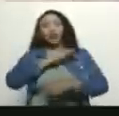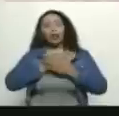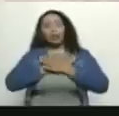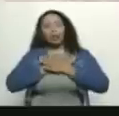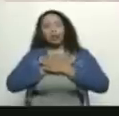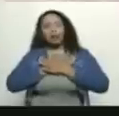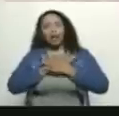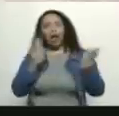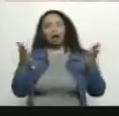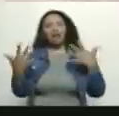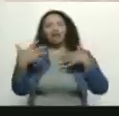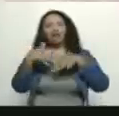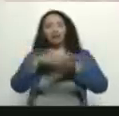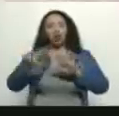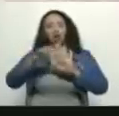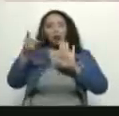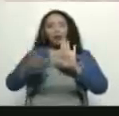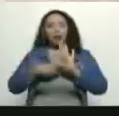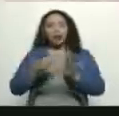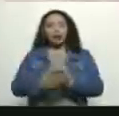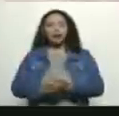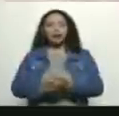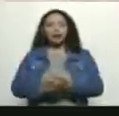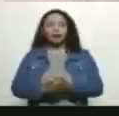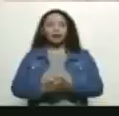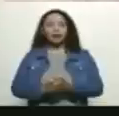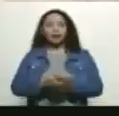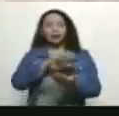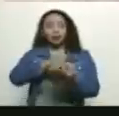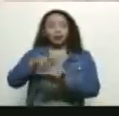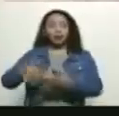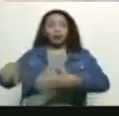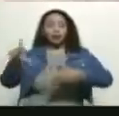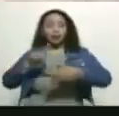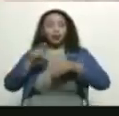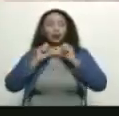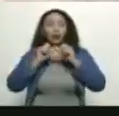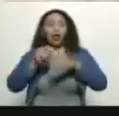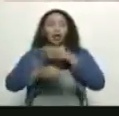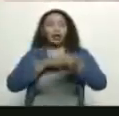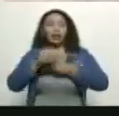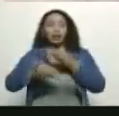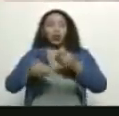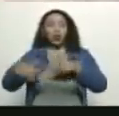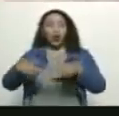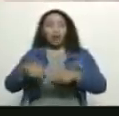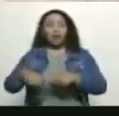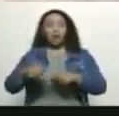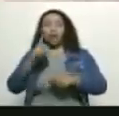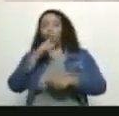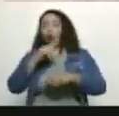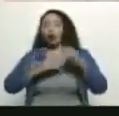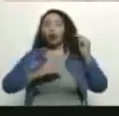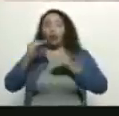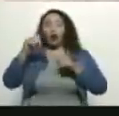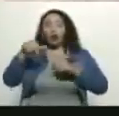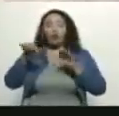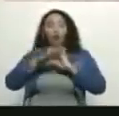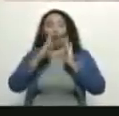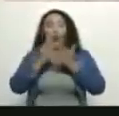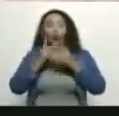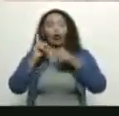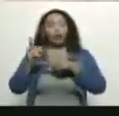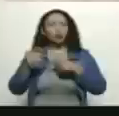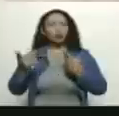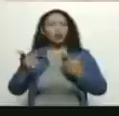la complementariedad. La región latinoamericana sigue siendo la región más desigual del planeta. Esto